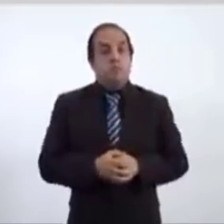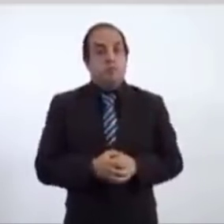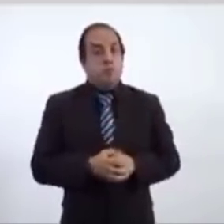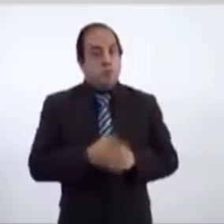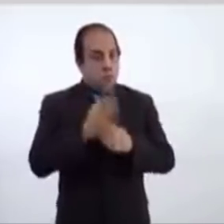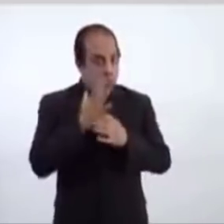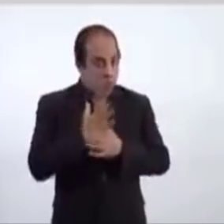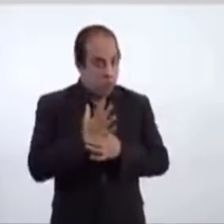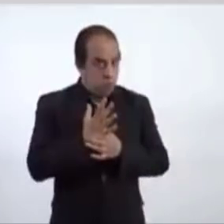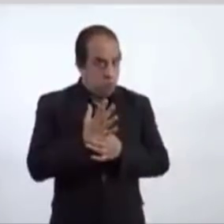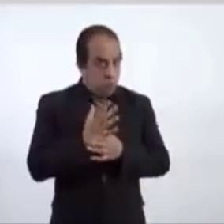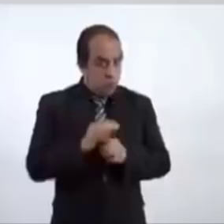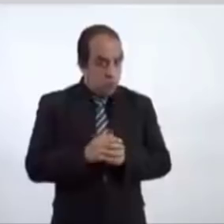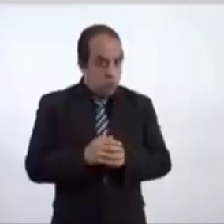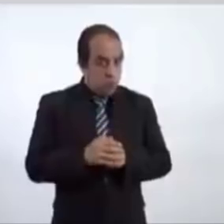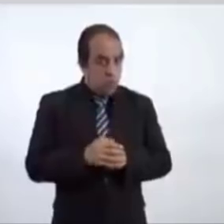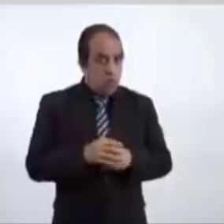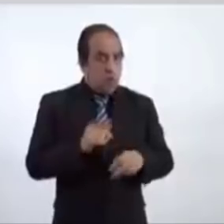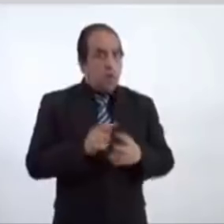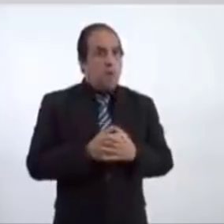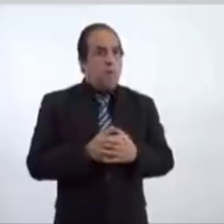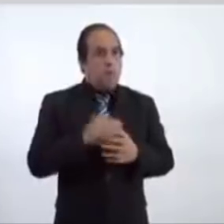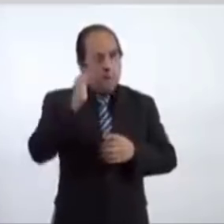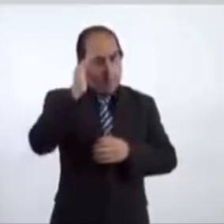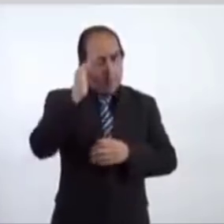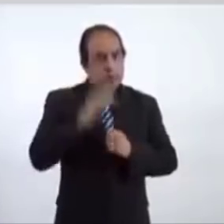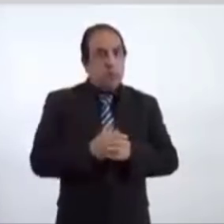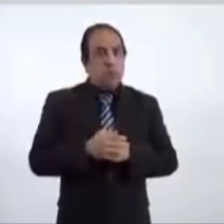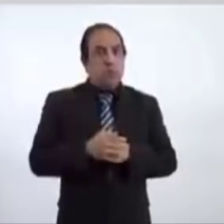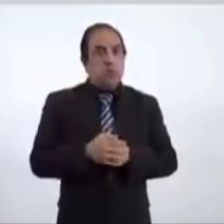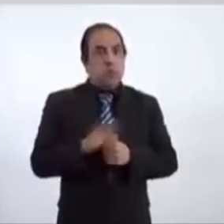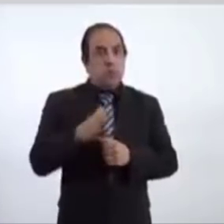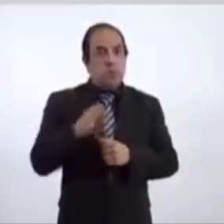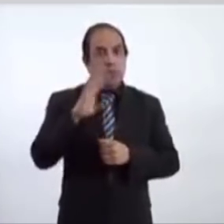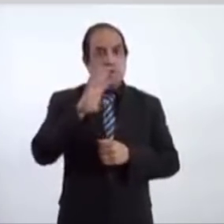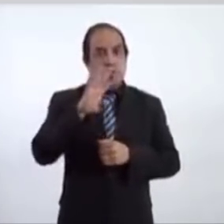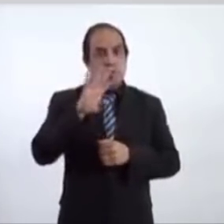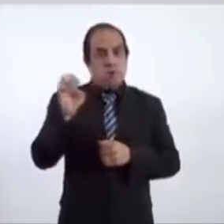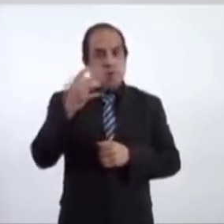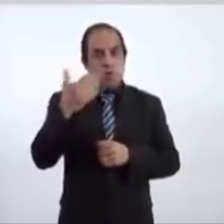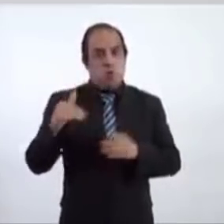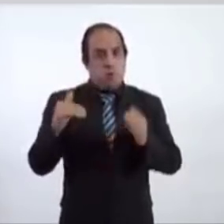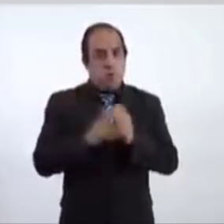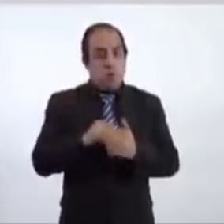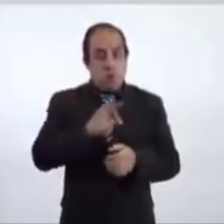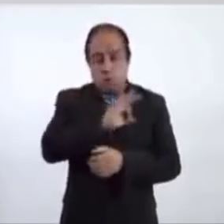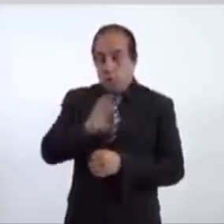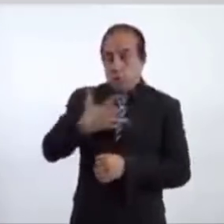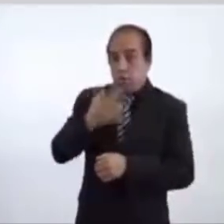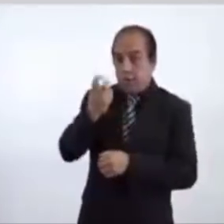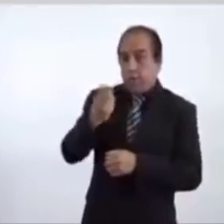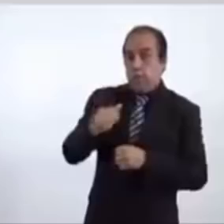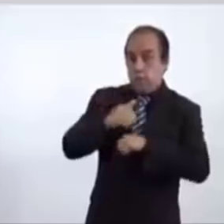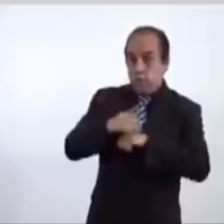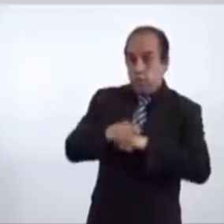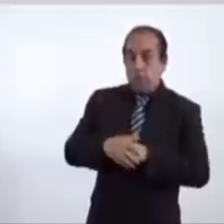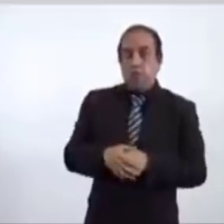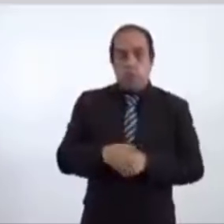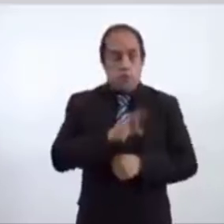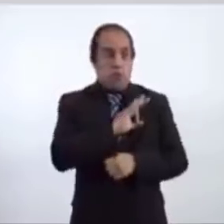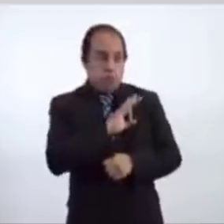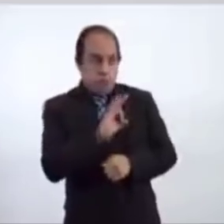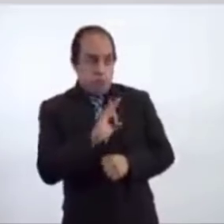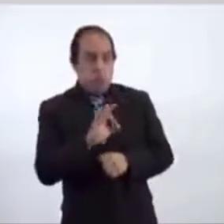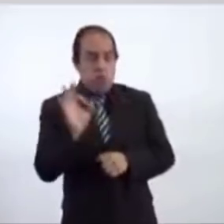decía, tienen calculado un aproximado de 450,000 profesores. Puede llegar hasta ese número inclusive. Puede llegar, vale.